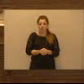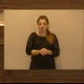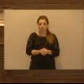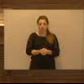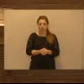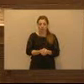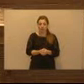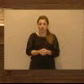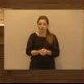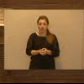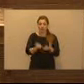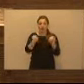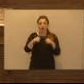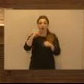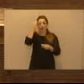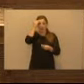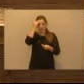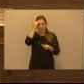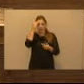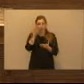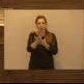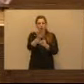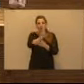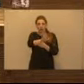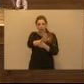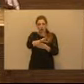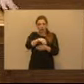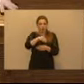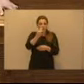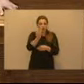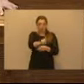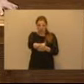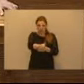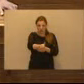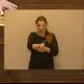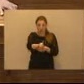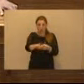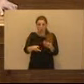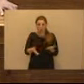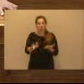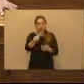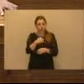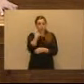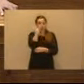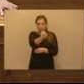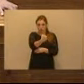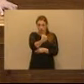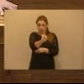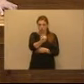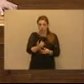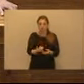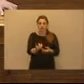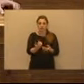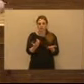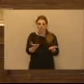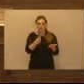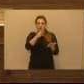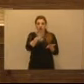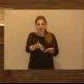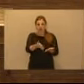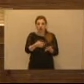aunque nos parece una moción insuficiente, no nos va a pesar apoyarla, dado